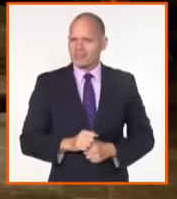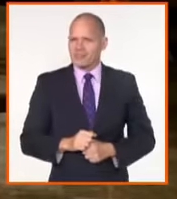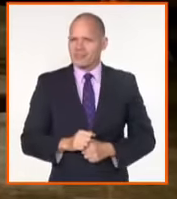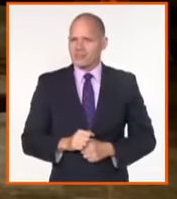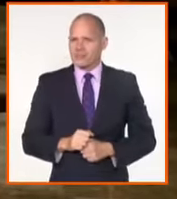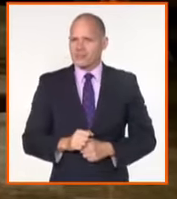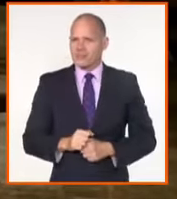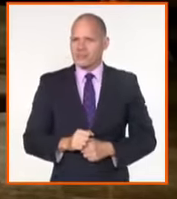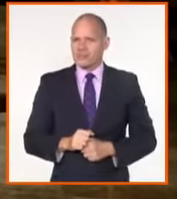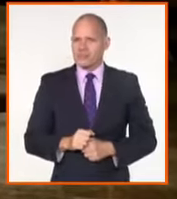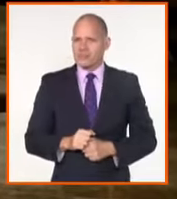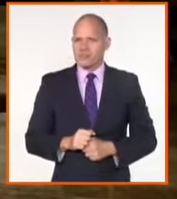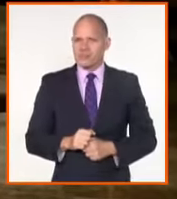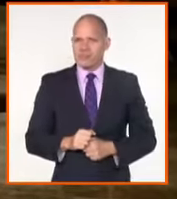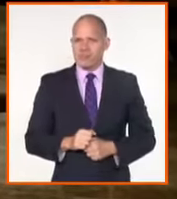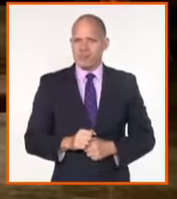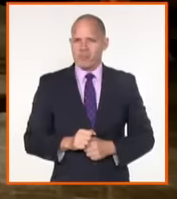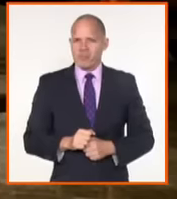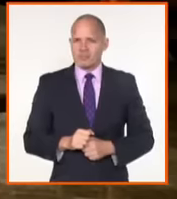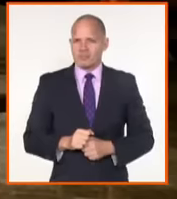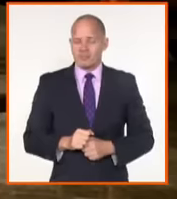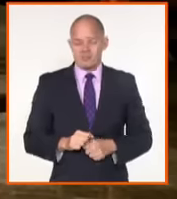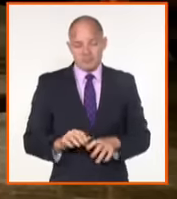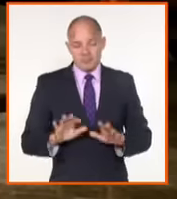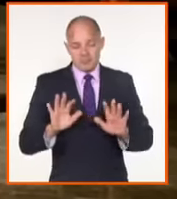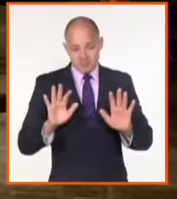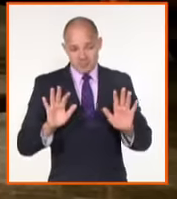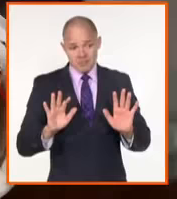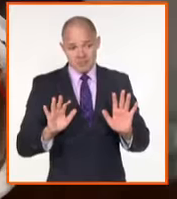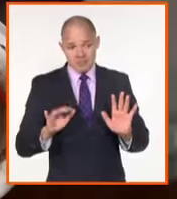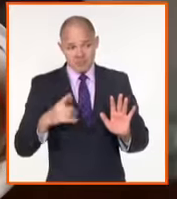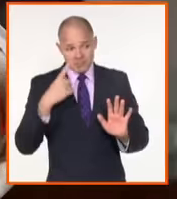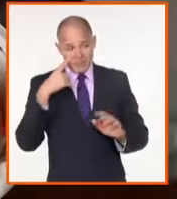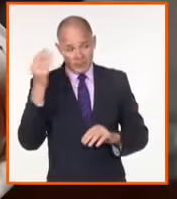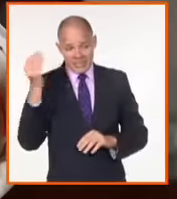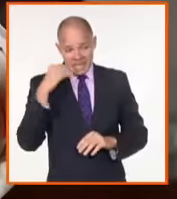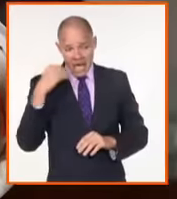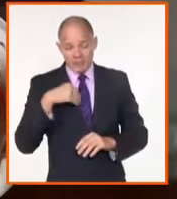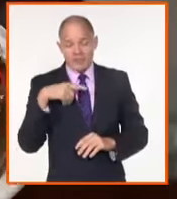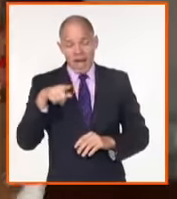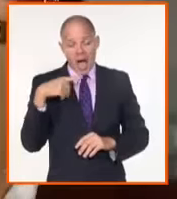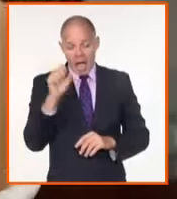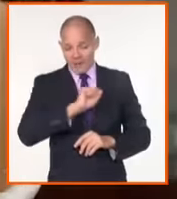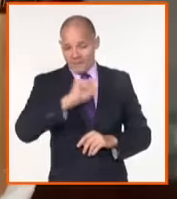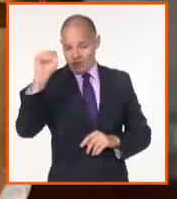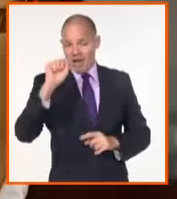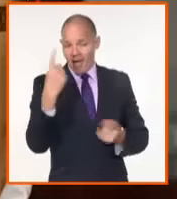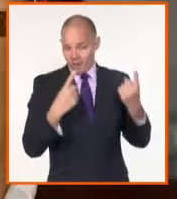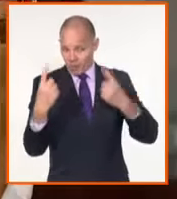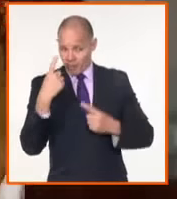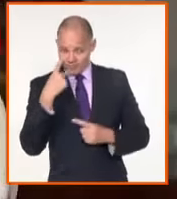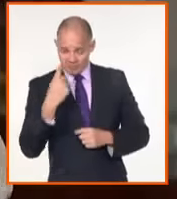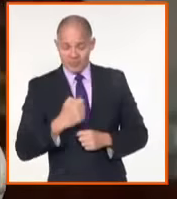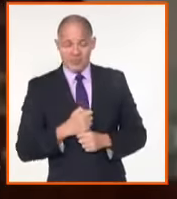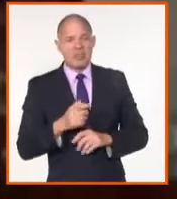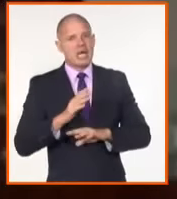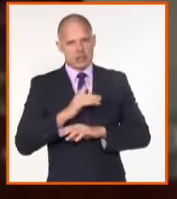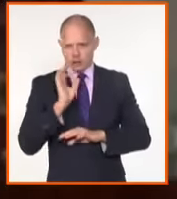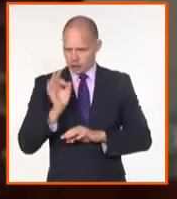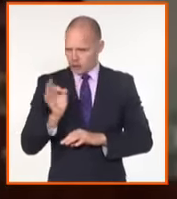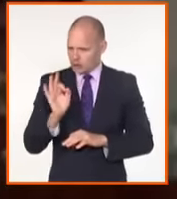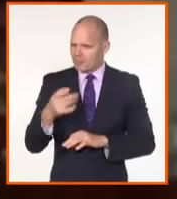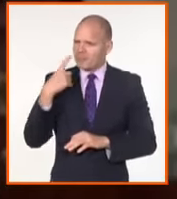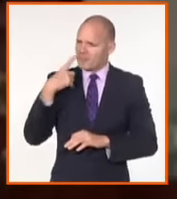Bueno, varias victorias al hilo, que creo que son las que han incomodado. Porque la cumbre de los 77, la cumbre